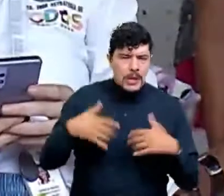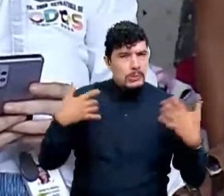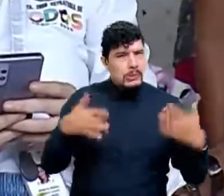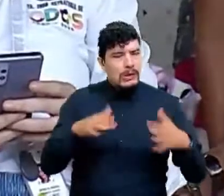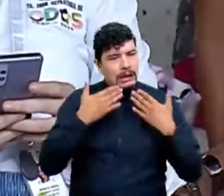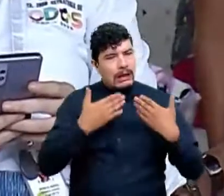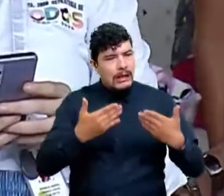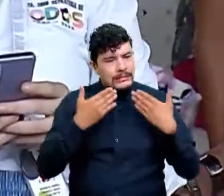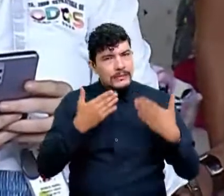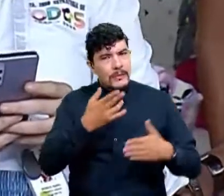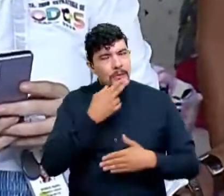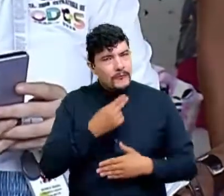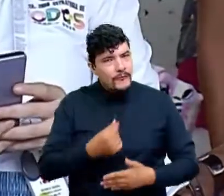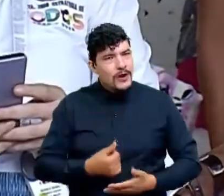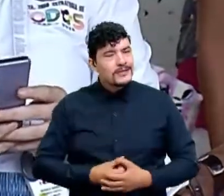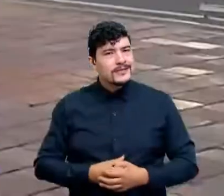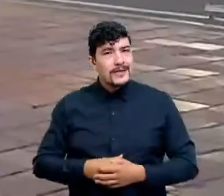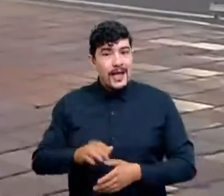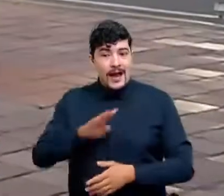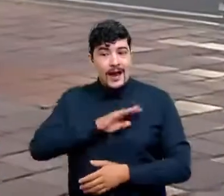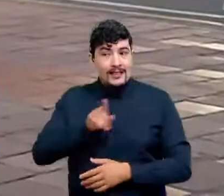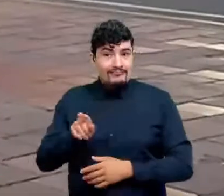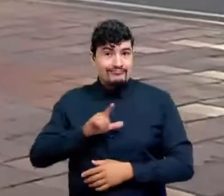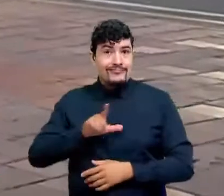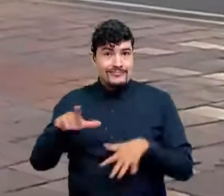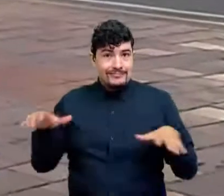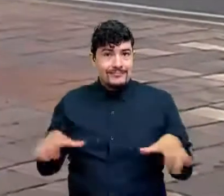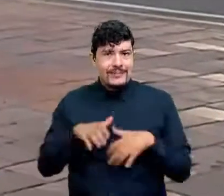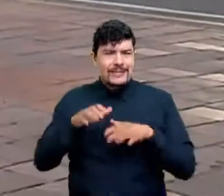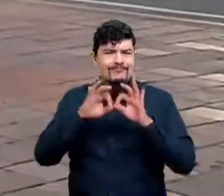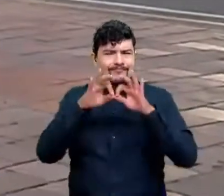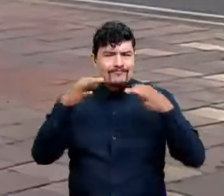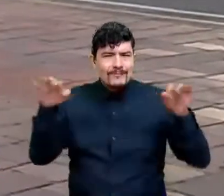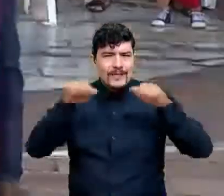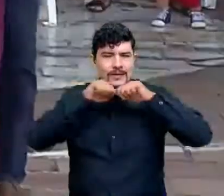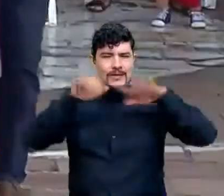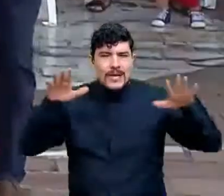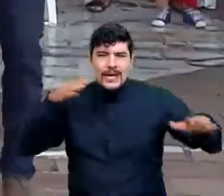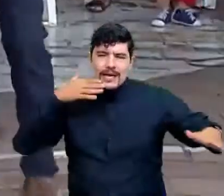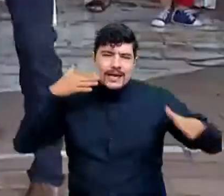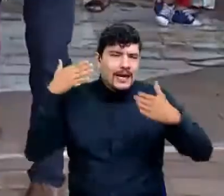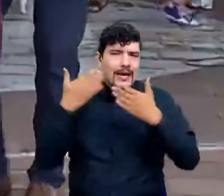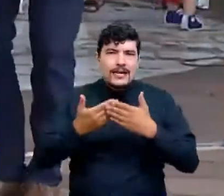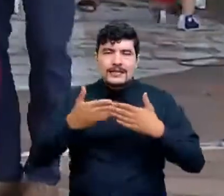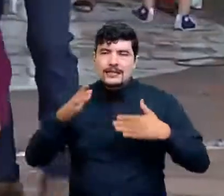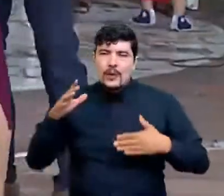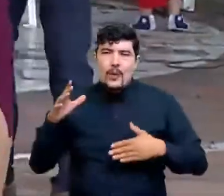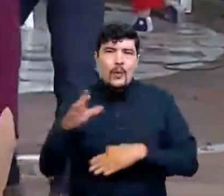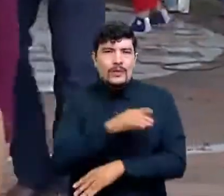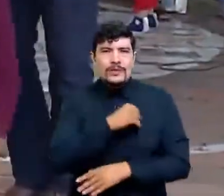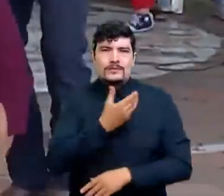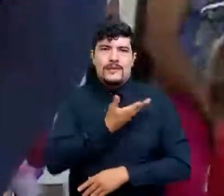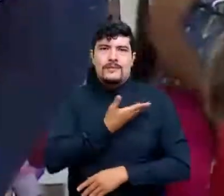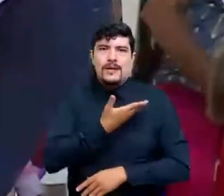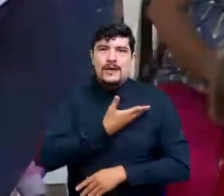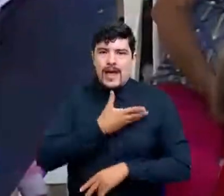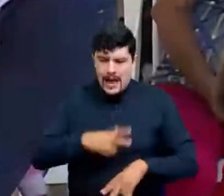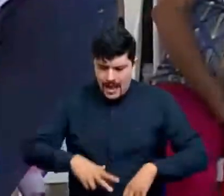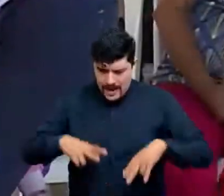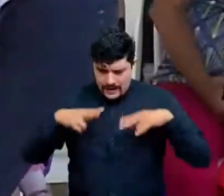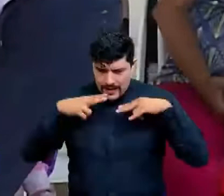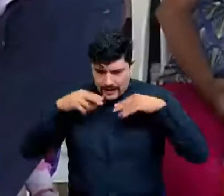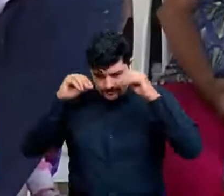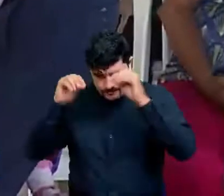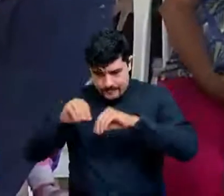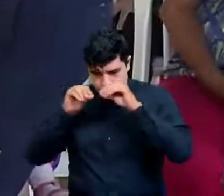El alcalde, quien estuvo liderando la actividad, envió un mensaje de agradecimiento a las madres que han dedicado su vida a educar